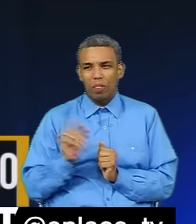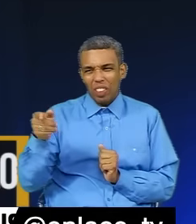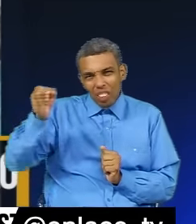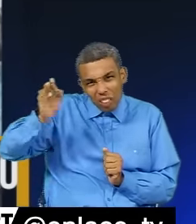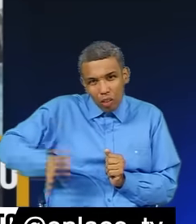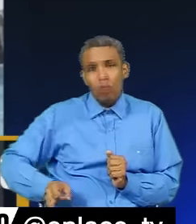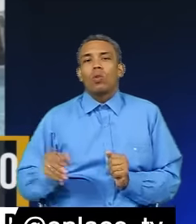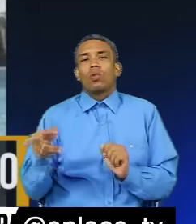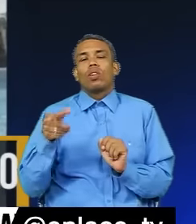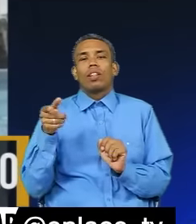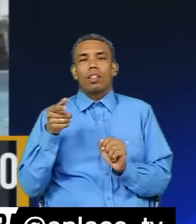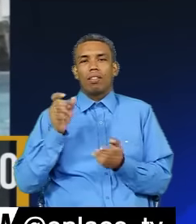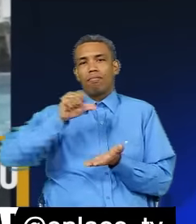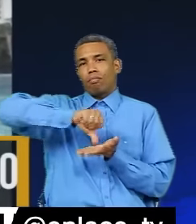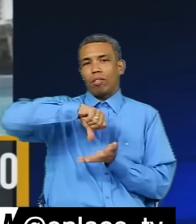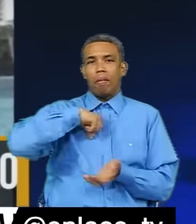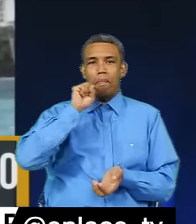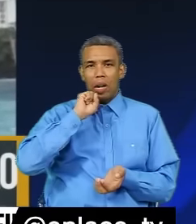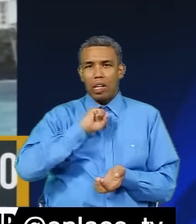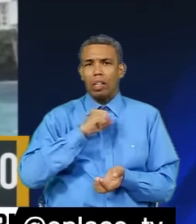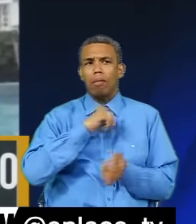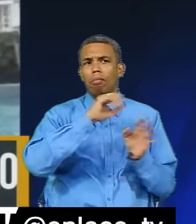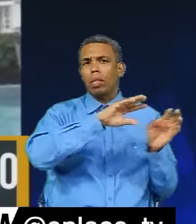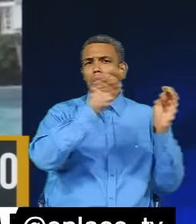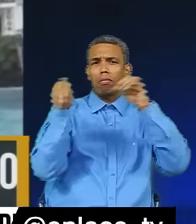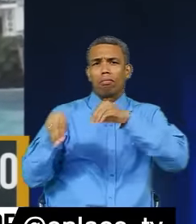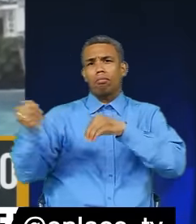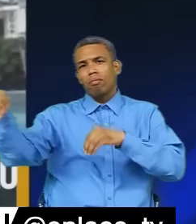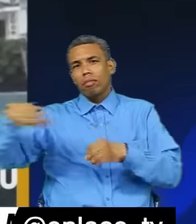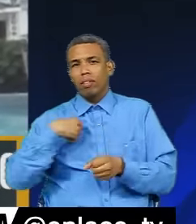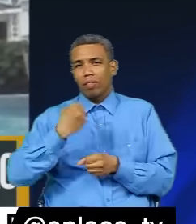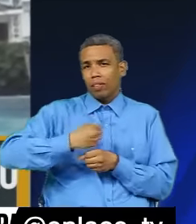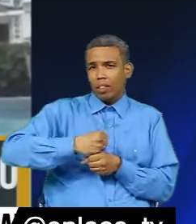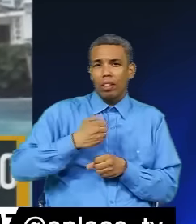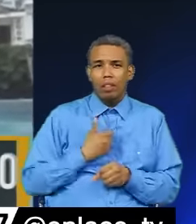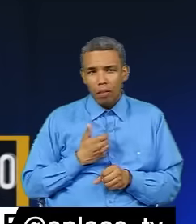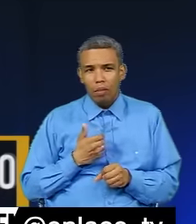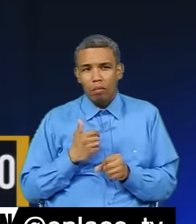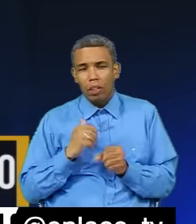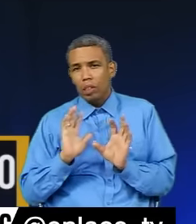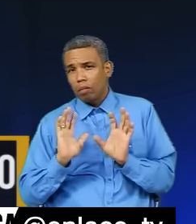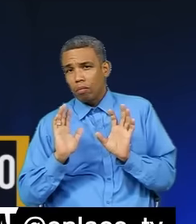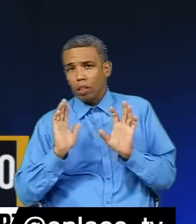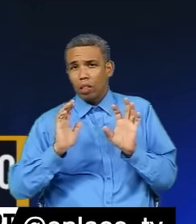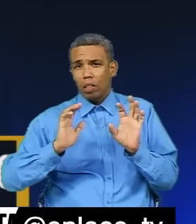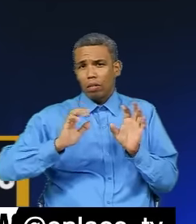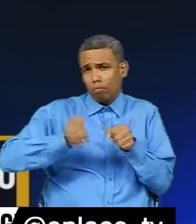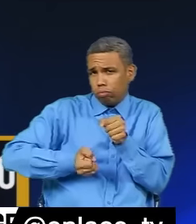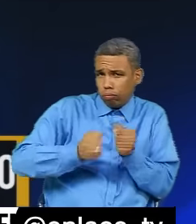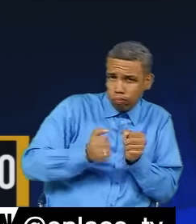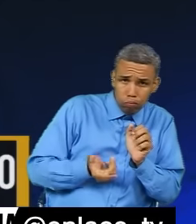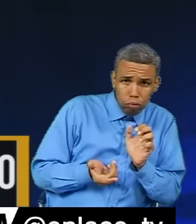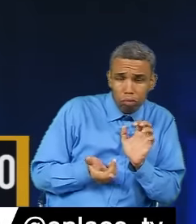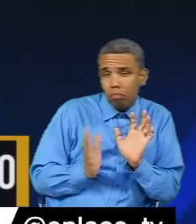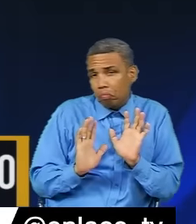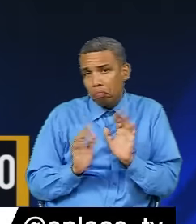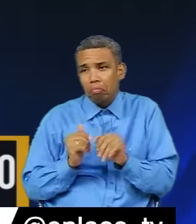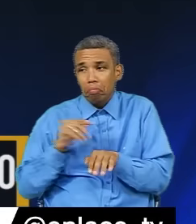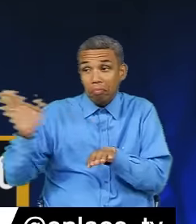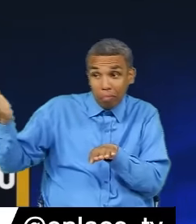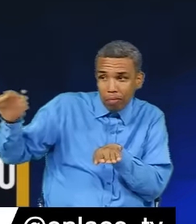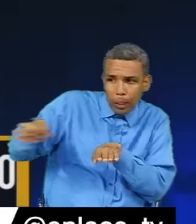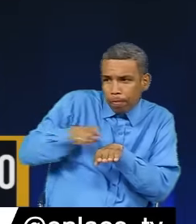Bermeja, según las autoridades, se dedicaba a labores del transporte informal en esta jurisdicción. Según la policía, el hombre, cuando recibió el atentado,